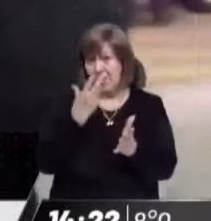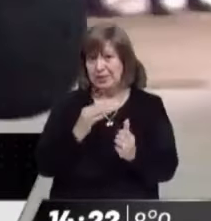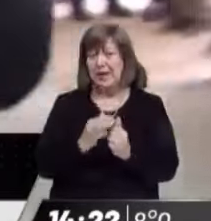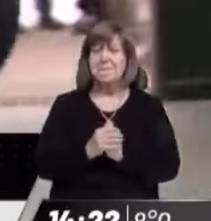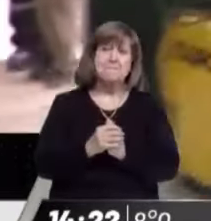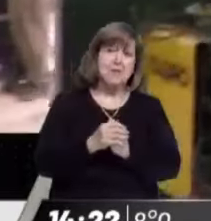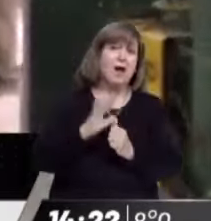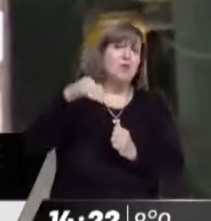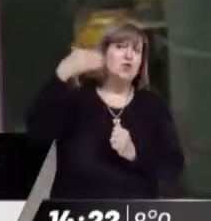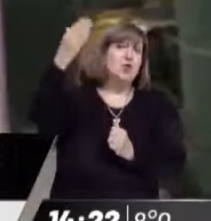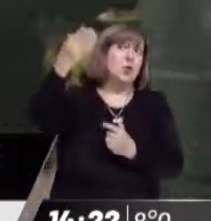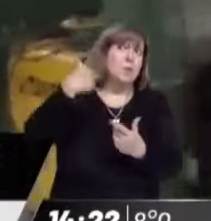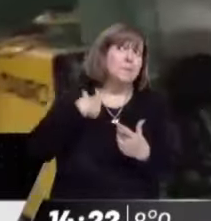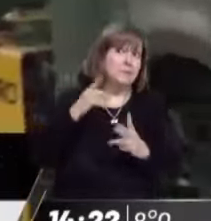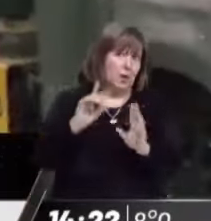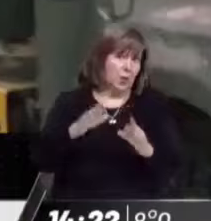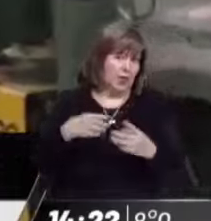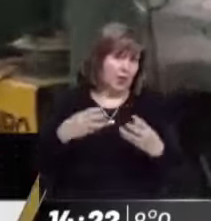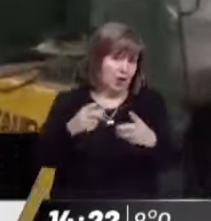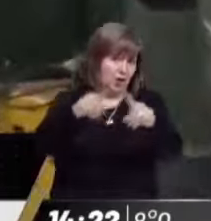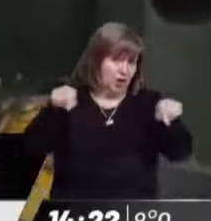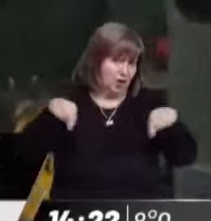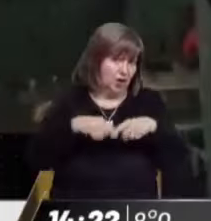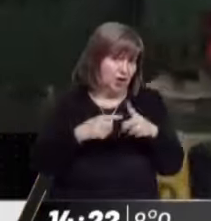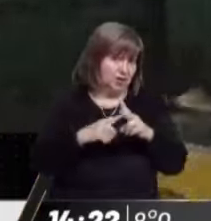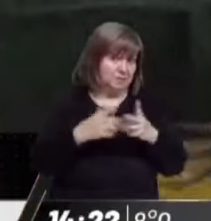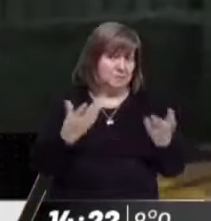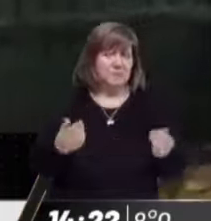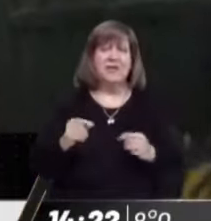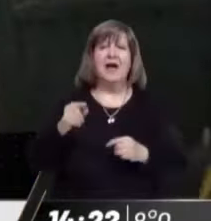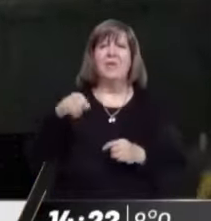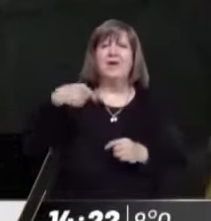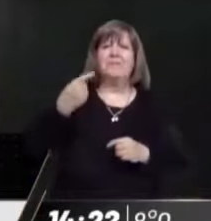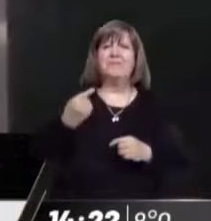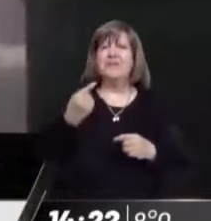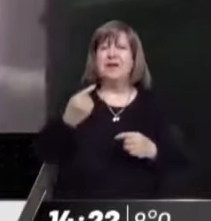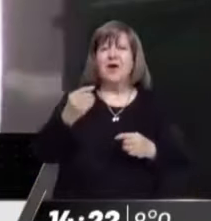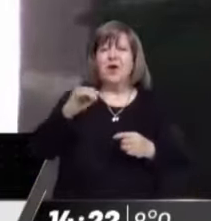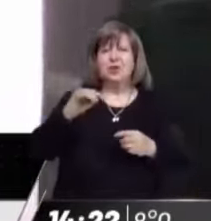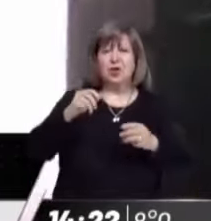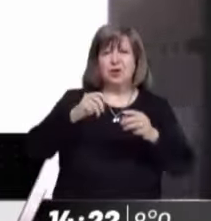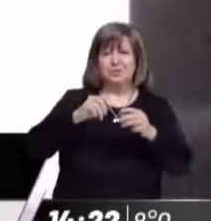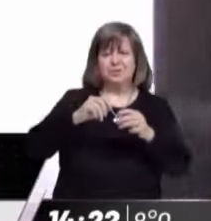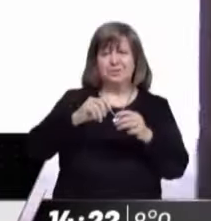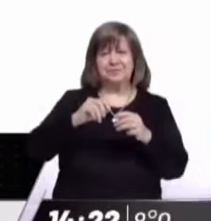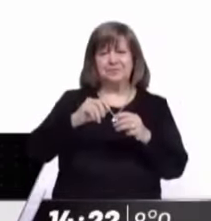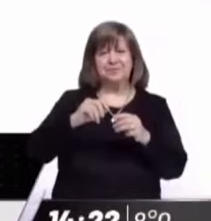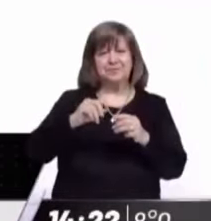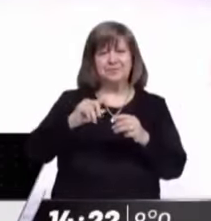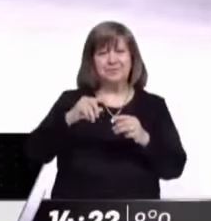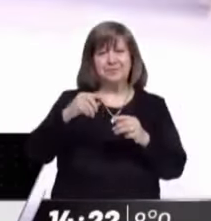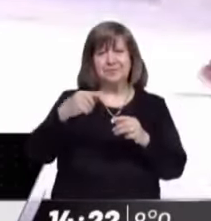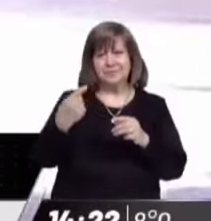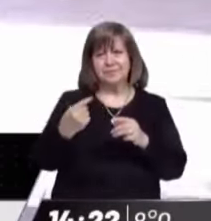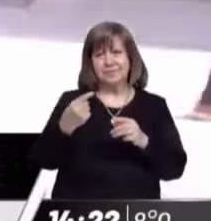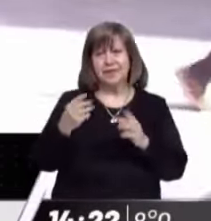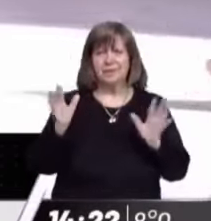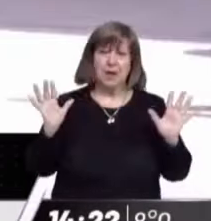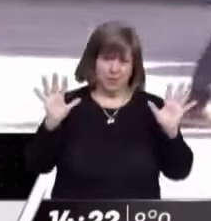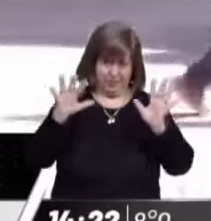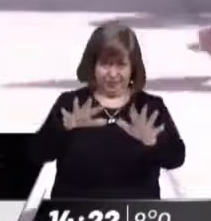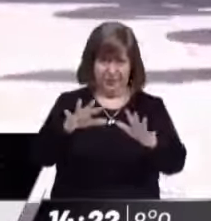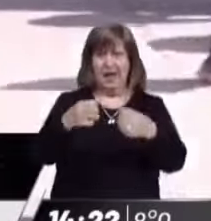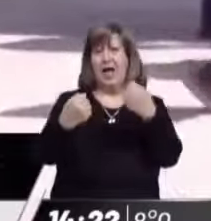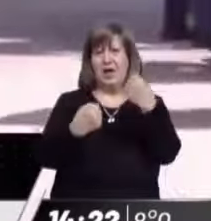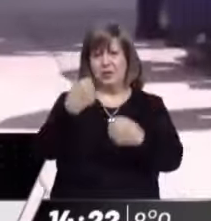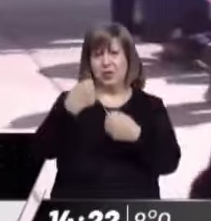Bueno, vimos donde se hacen los bulones, donde se empezó a hacer. Acá tengo otra compañera, otra alumna que ya lo voy a hacer. Vamos todos con